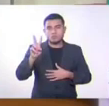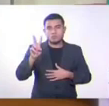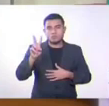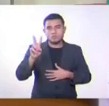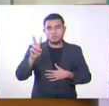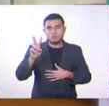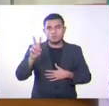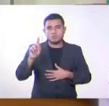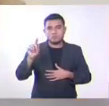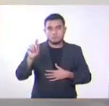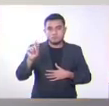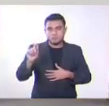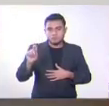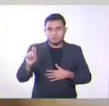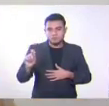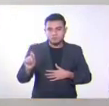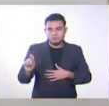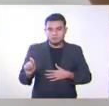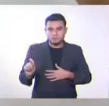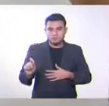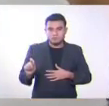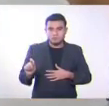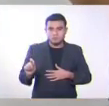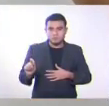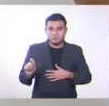eje X,